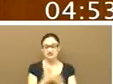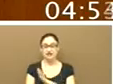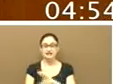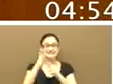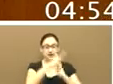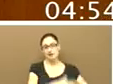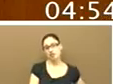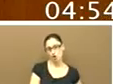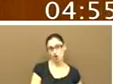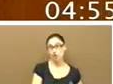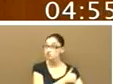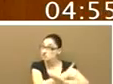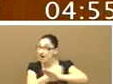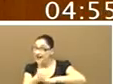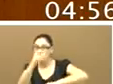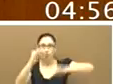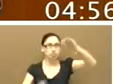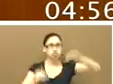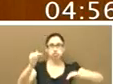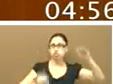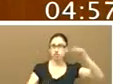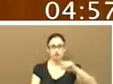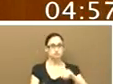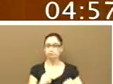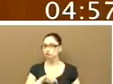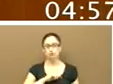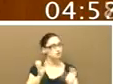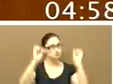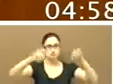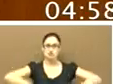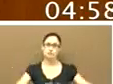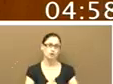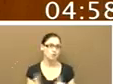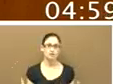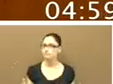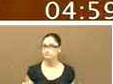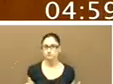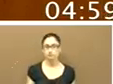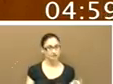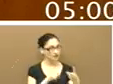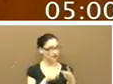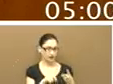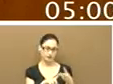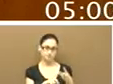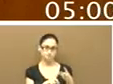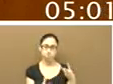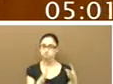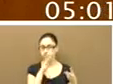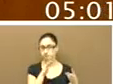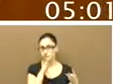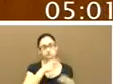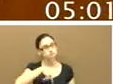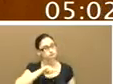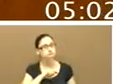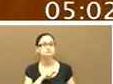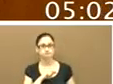entre los ciudadanos ni iniciativas que generen discriminación entre los territorios. Y, en tercer lugar, rechazamos